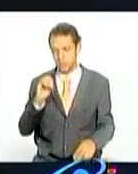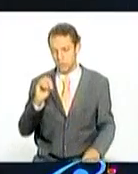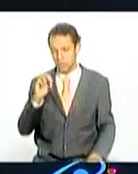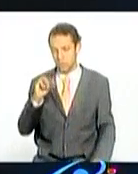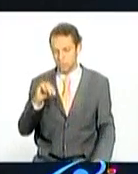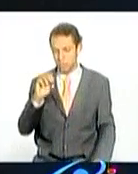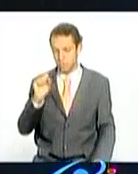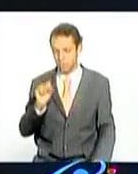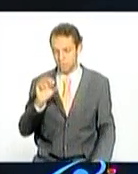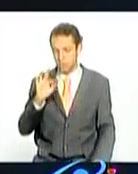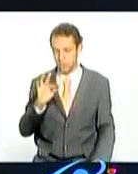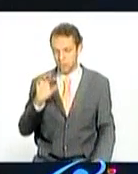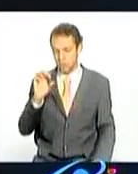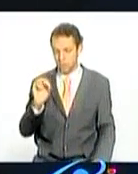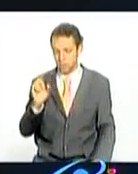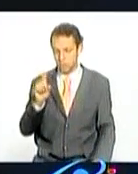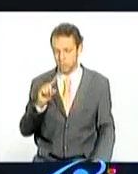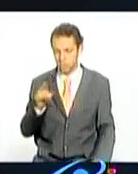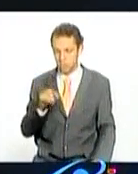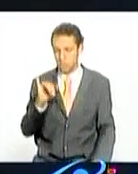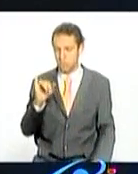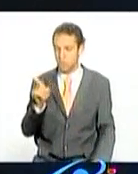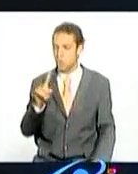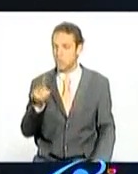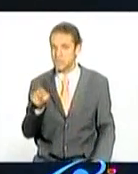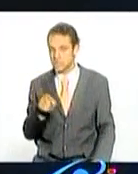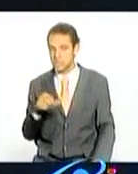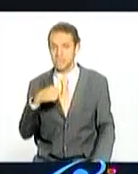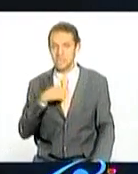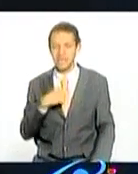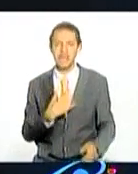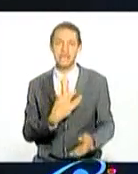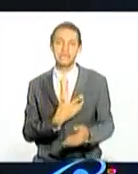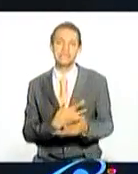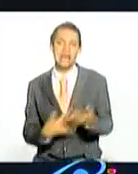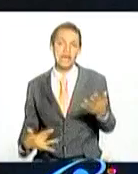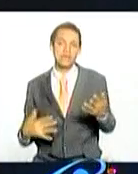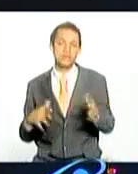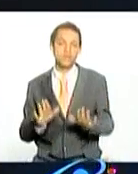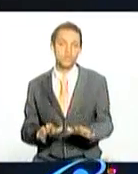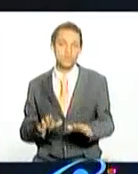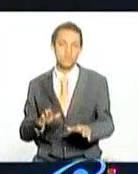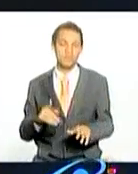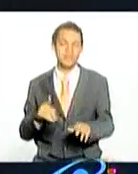encontrarla. Son las pacienticas que refieren sangrados, hemorragias